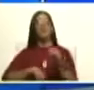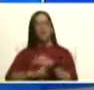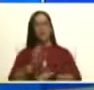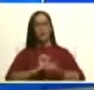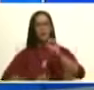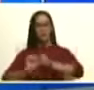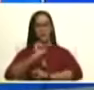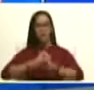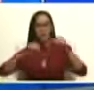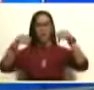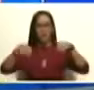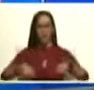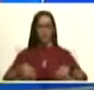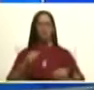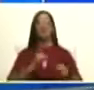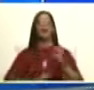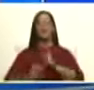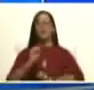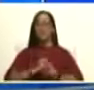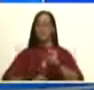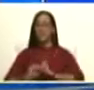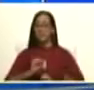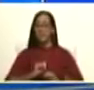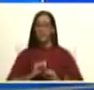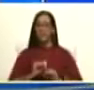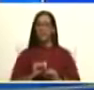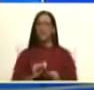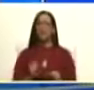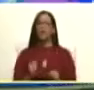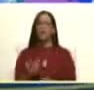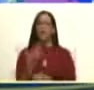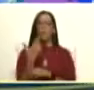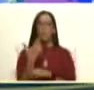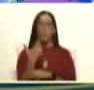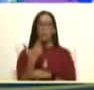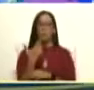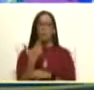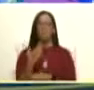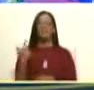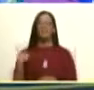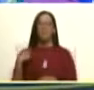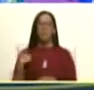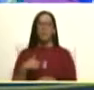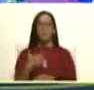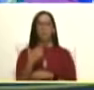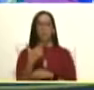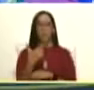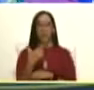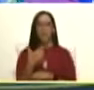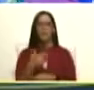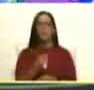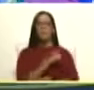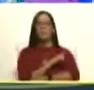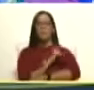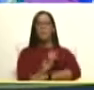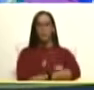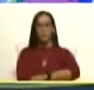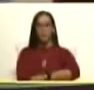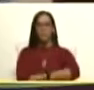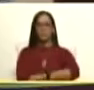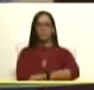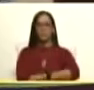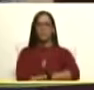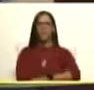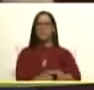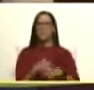hoy, lo vamos a defender con un arma. Tenemos un arma poderosísima y es